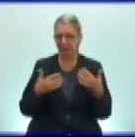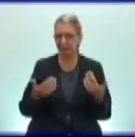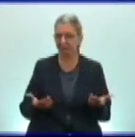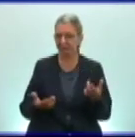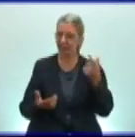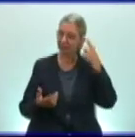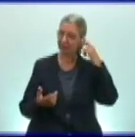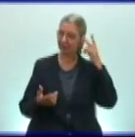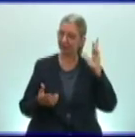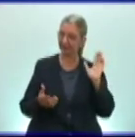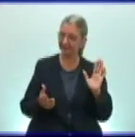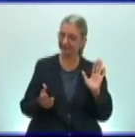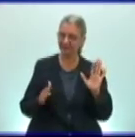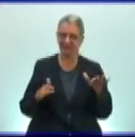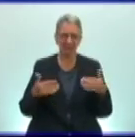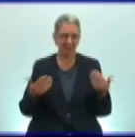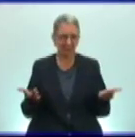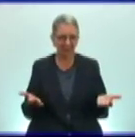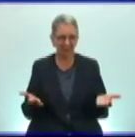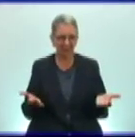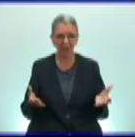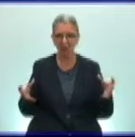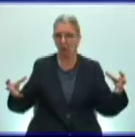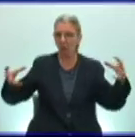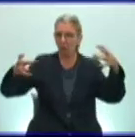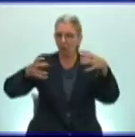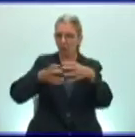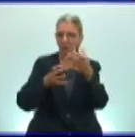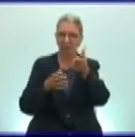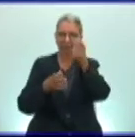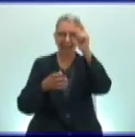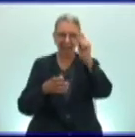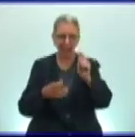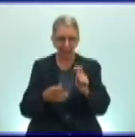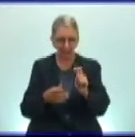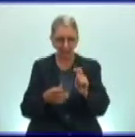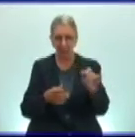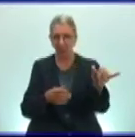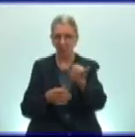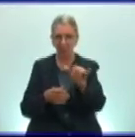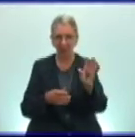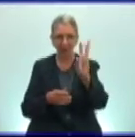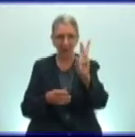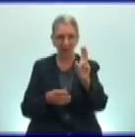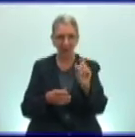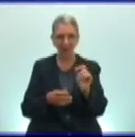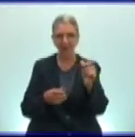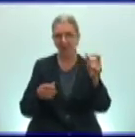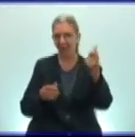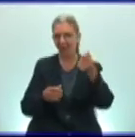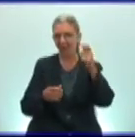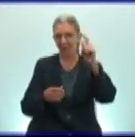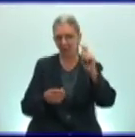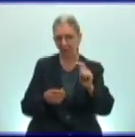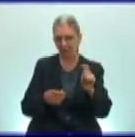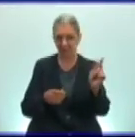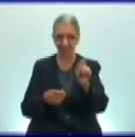Recuerden que elemento químico es el conjunto de átomos de igual número